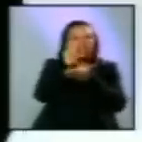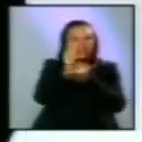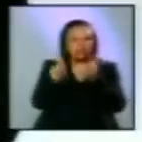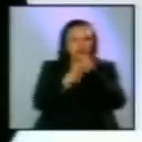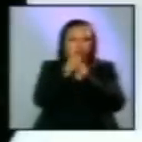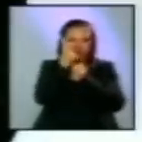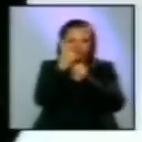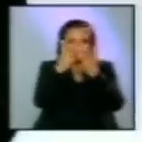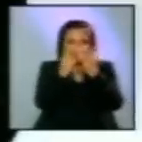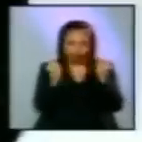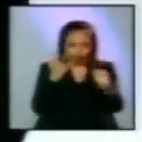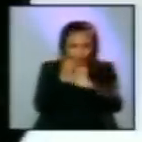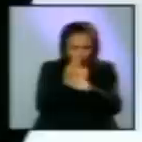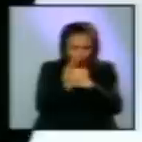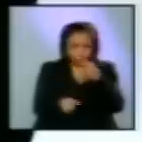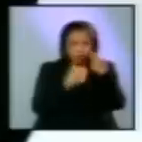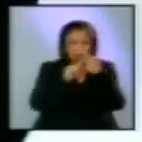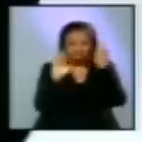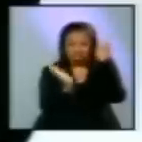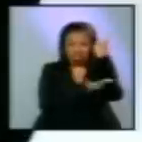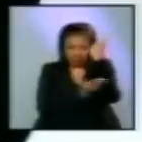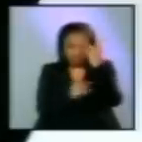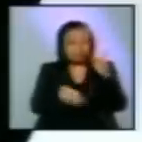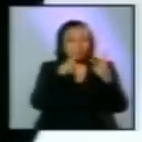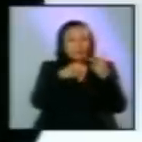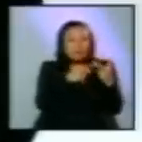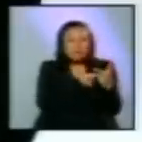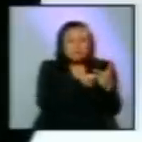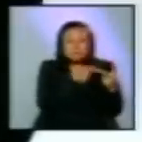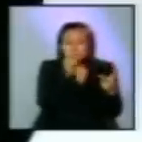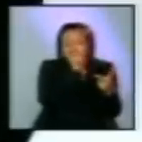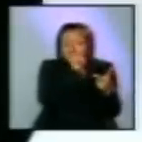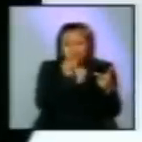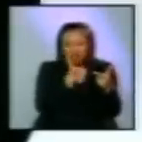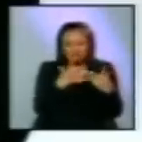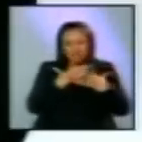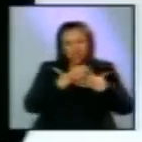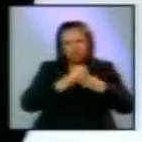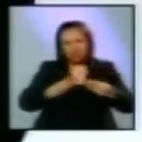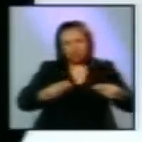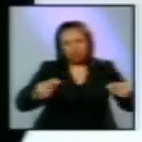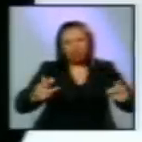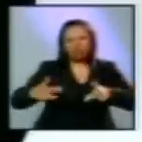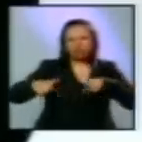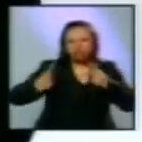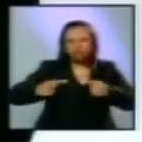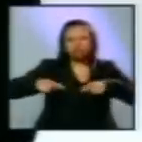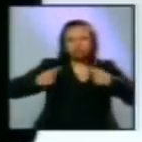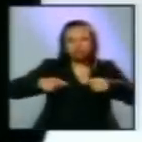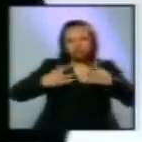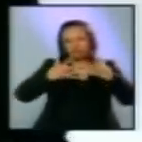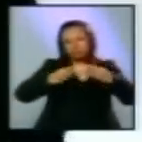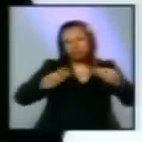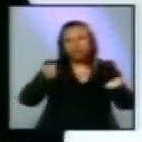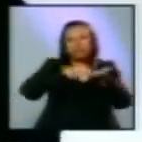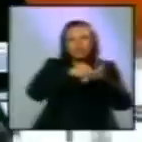problemas. Uno, el de la deforestación y otro, el de la pobreza extrema que se reproduce, como ya lo dije, generación tras generación en